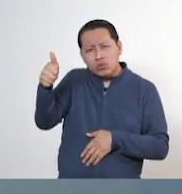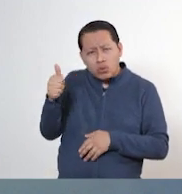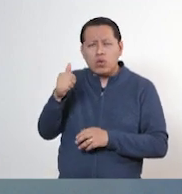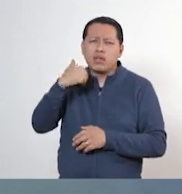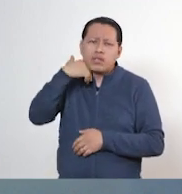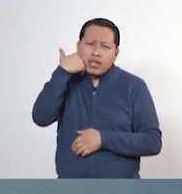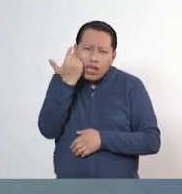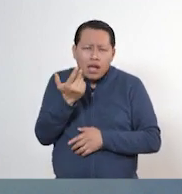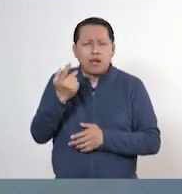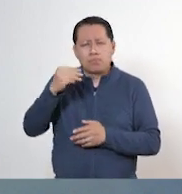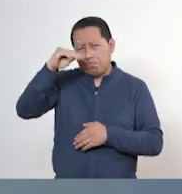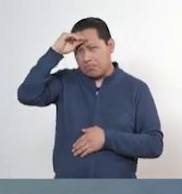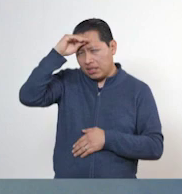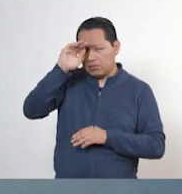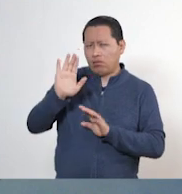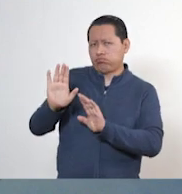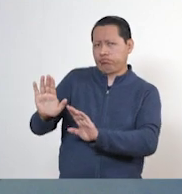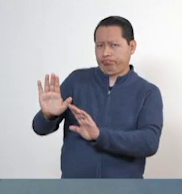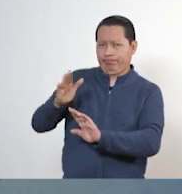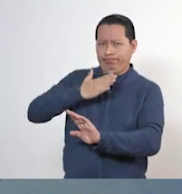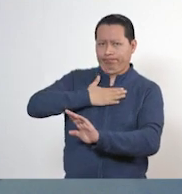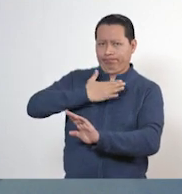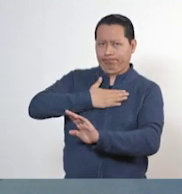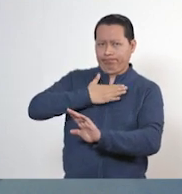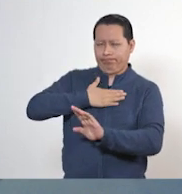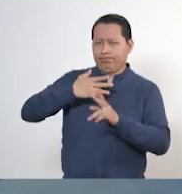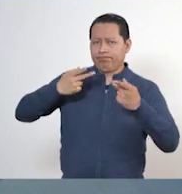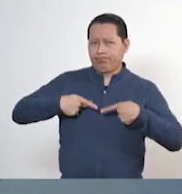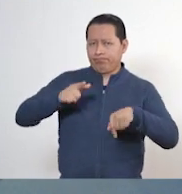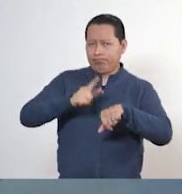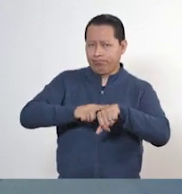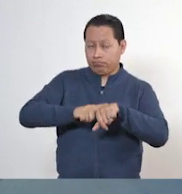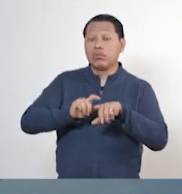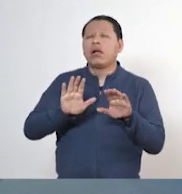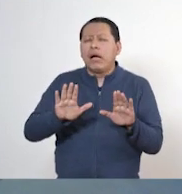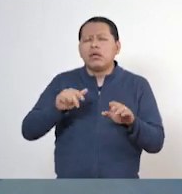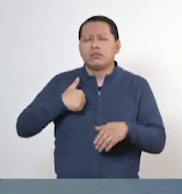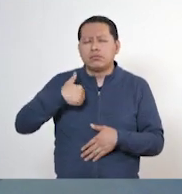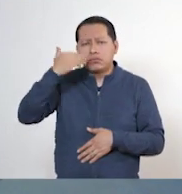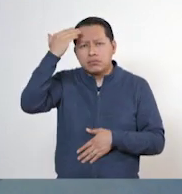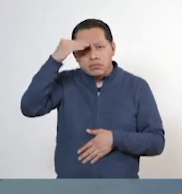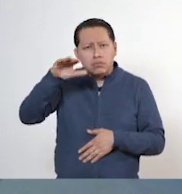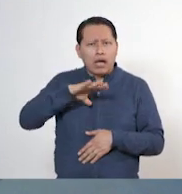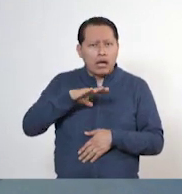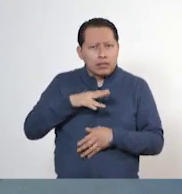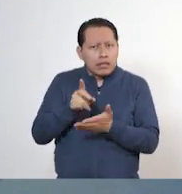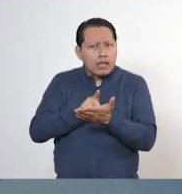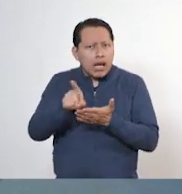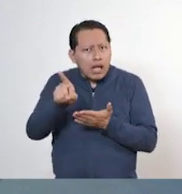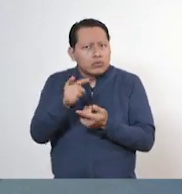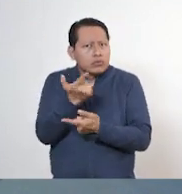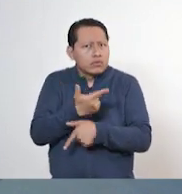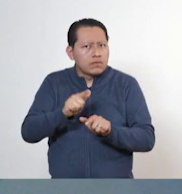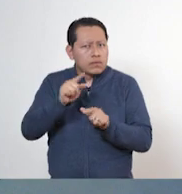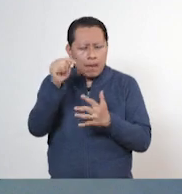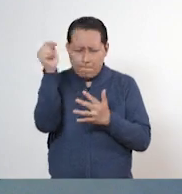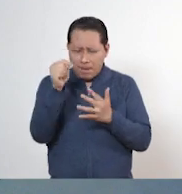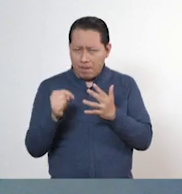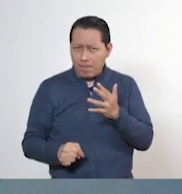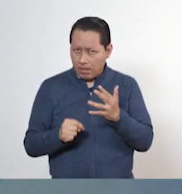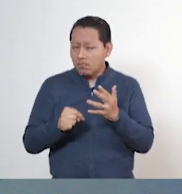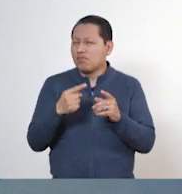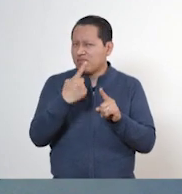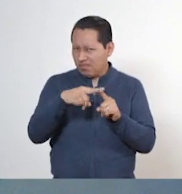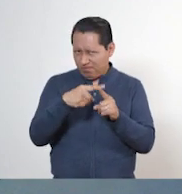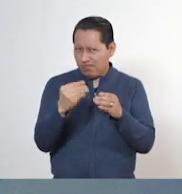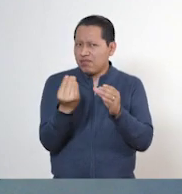de otros. Oye, y según entiendo, hay muchos derechos o tipos de libertades, ¿cierto? Así es. Y bueno, tengo